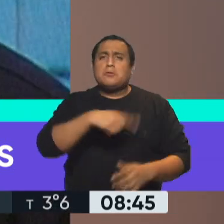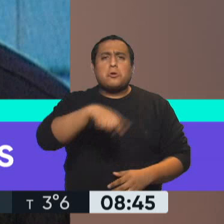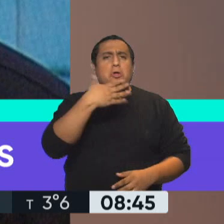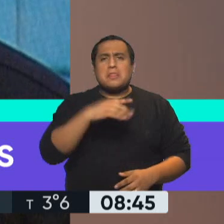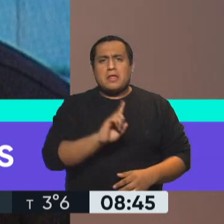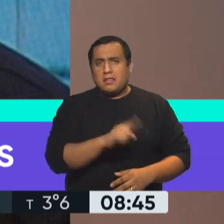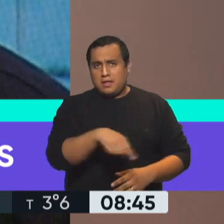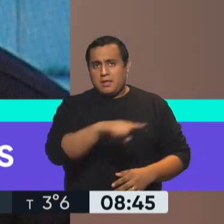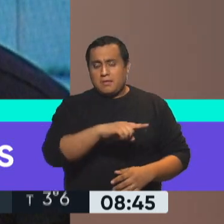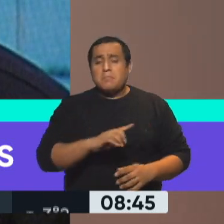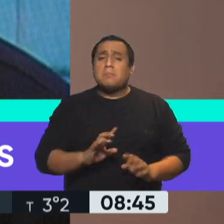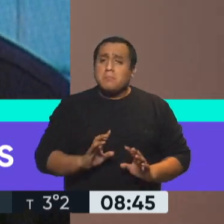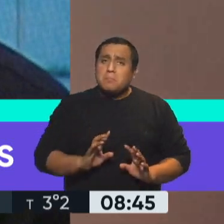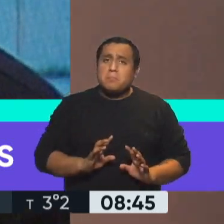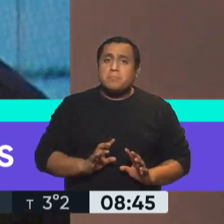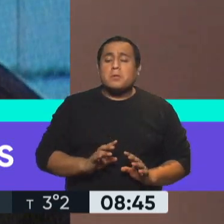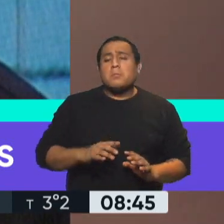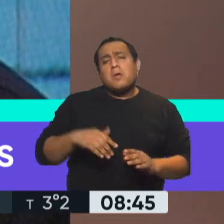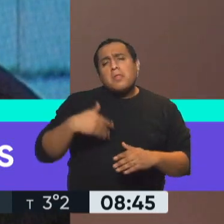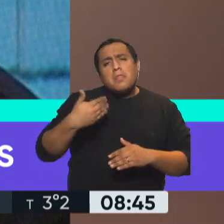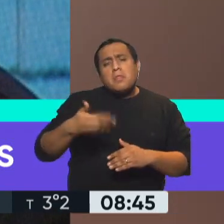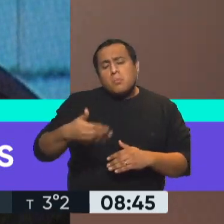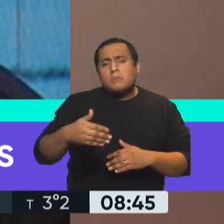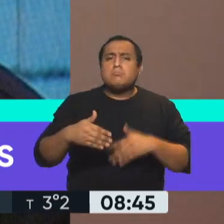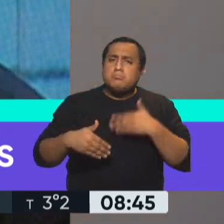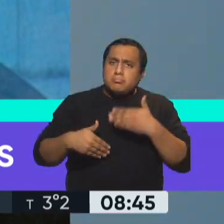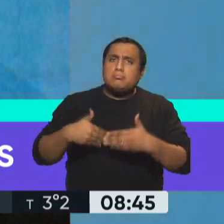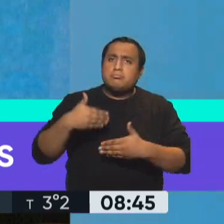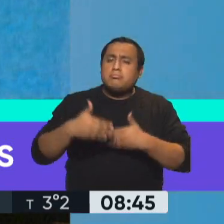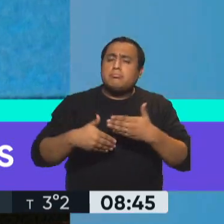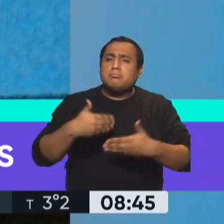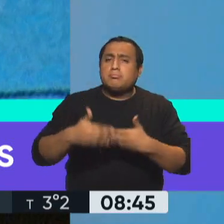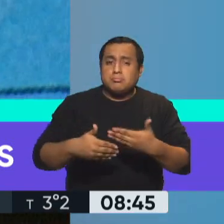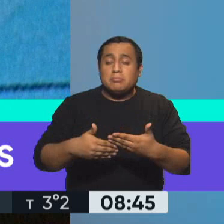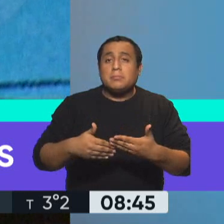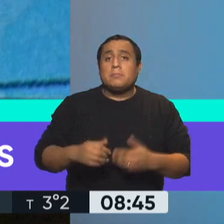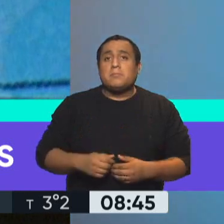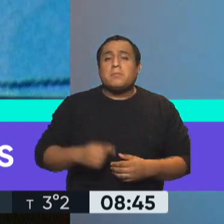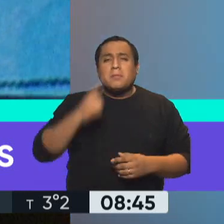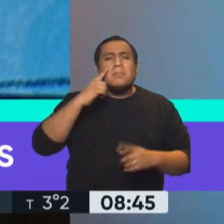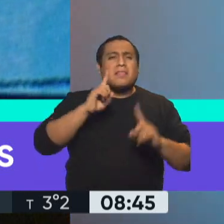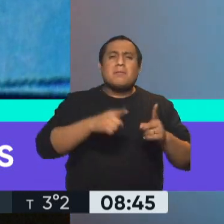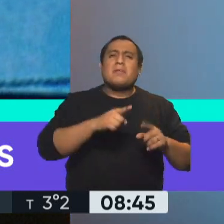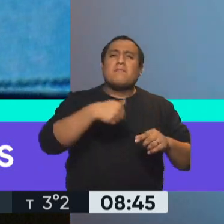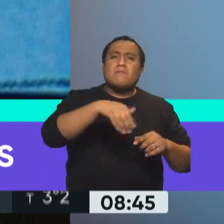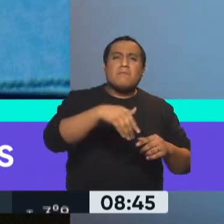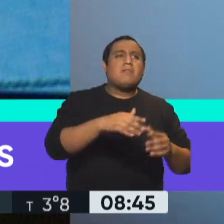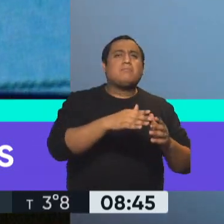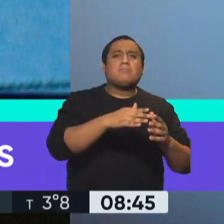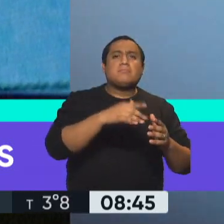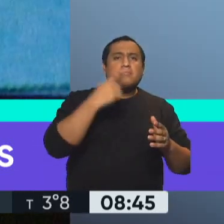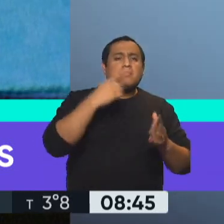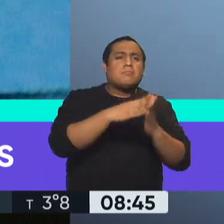se fue entrando, deslizando progresivamente en la banalidad, que llegó a caricaturas de una subcultura